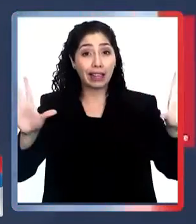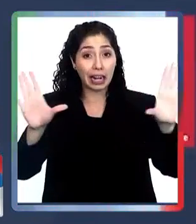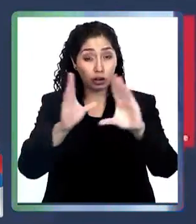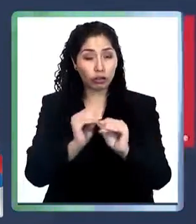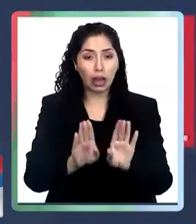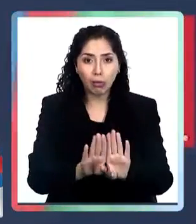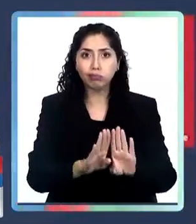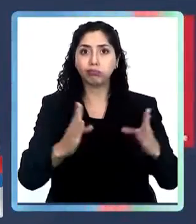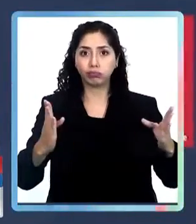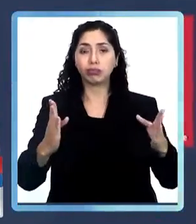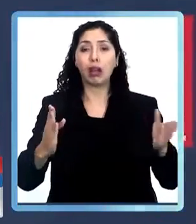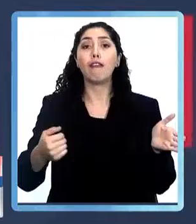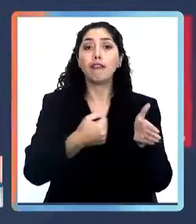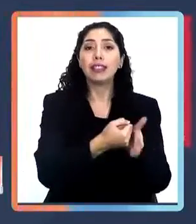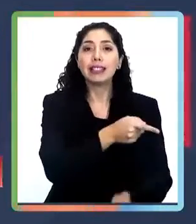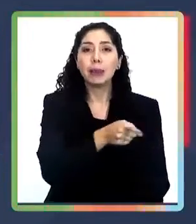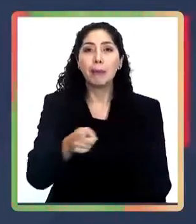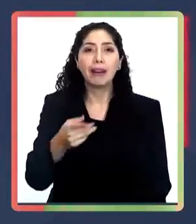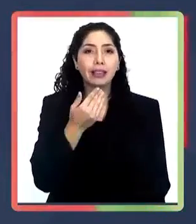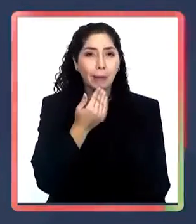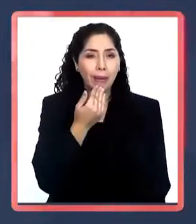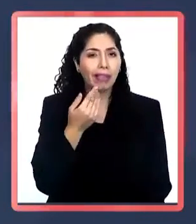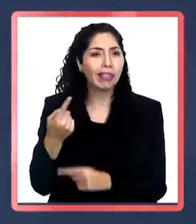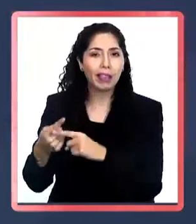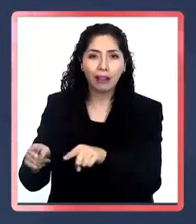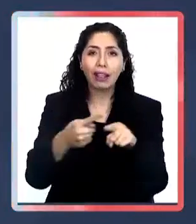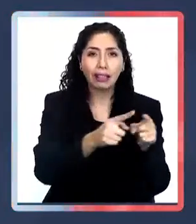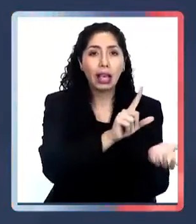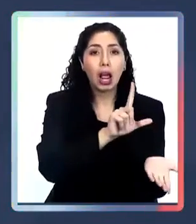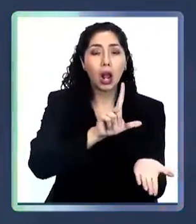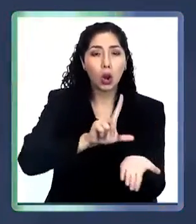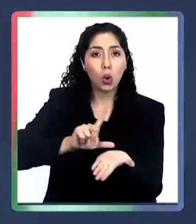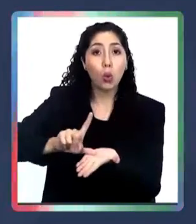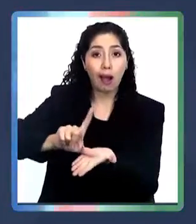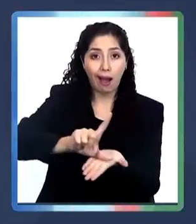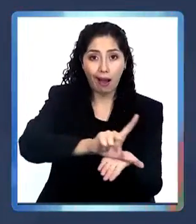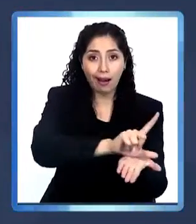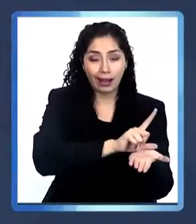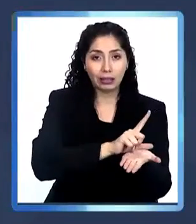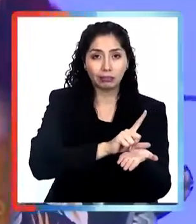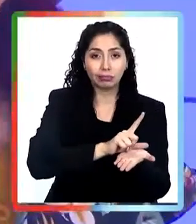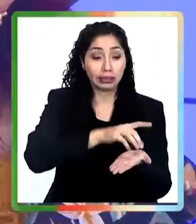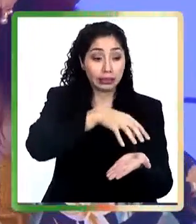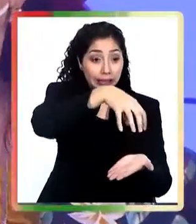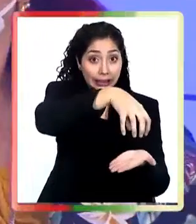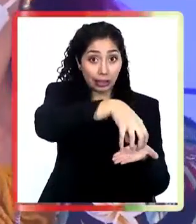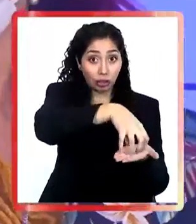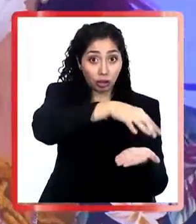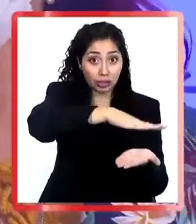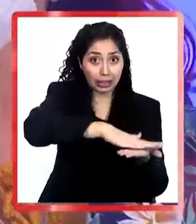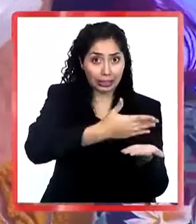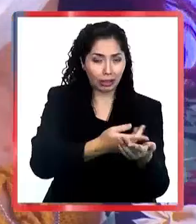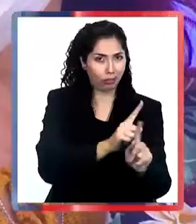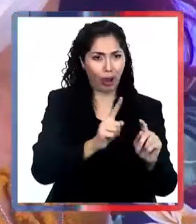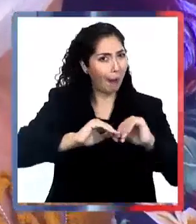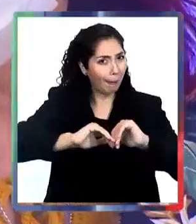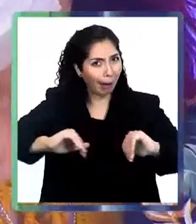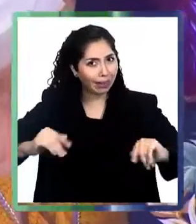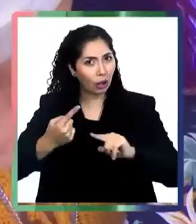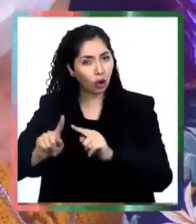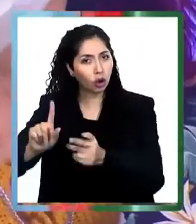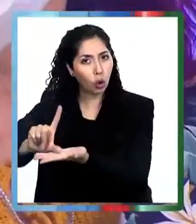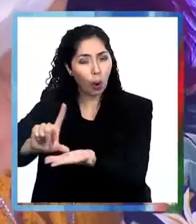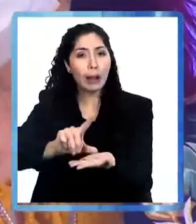apertura los fines de semana en lugares distintos a los dispositivos sanitarios hemos visto